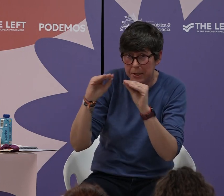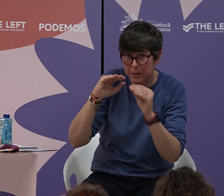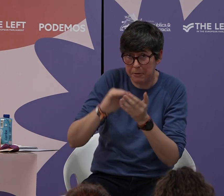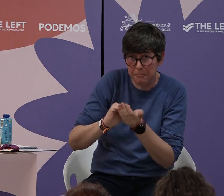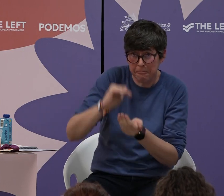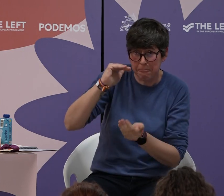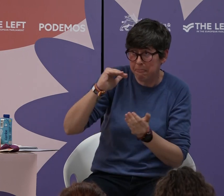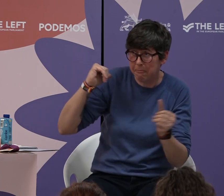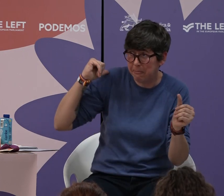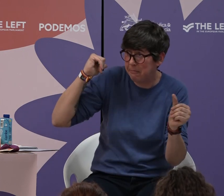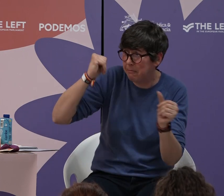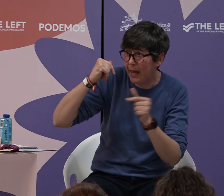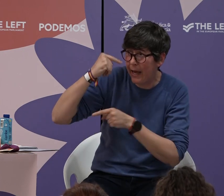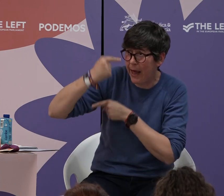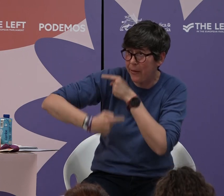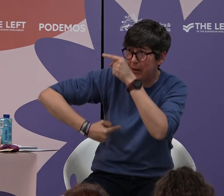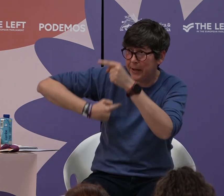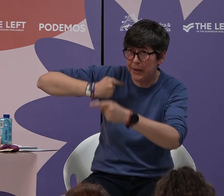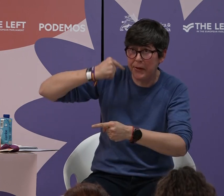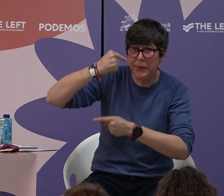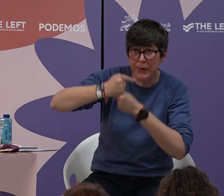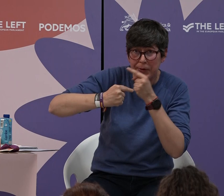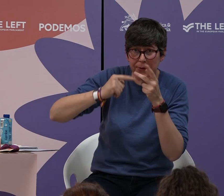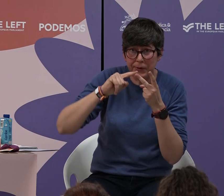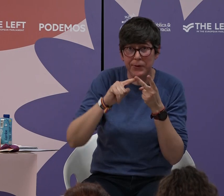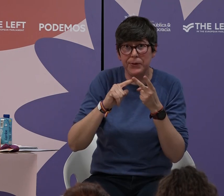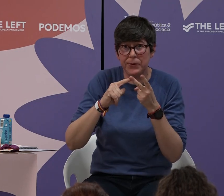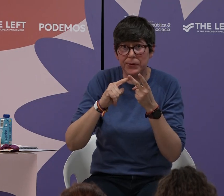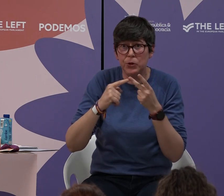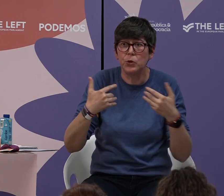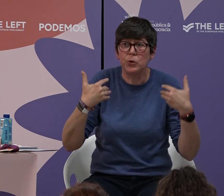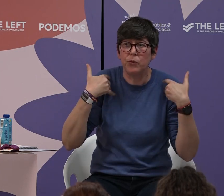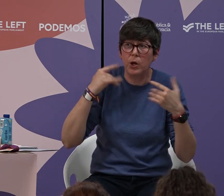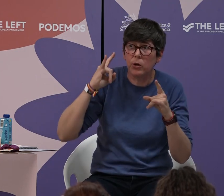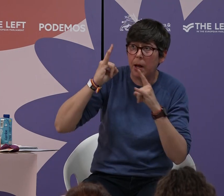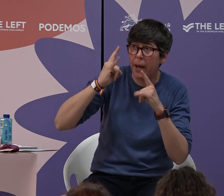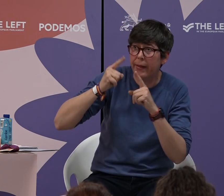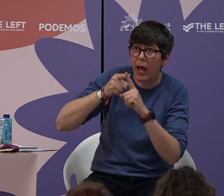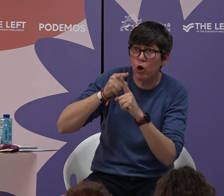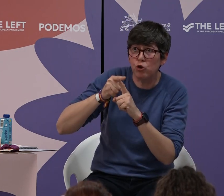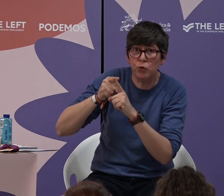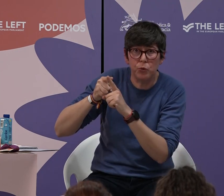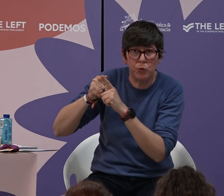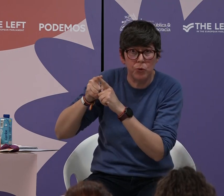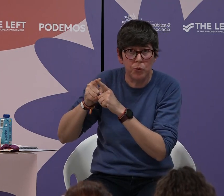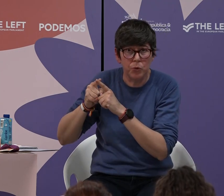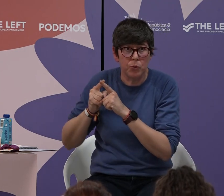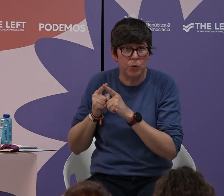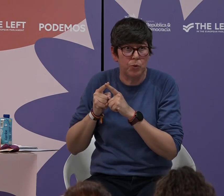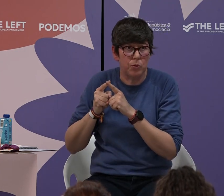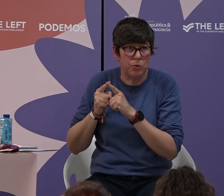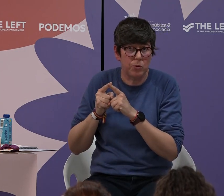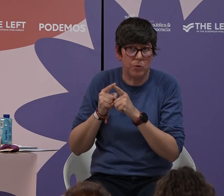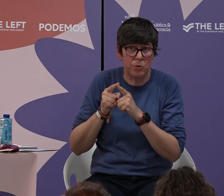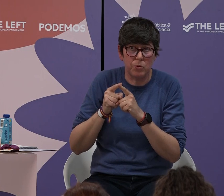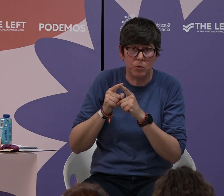ahora está echando a la gente de sus casas que toda la vida ha nacido y ha crecido ahí la generación tras generación están